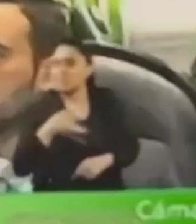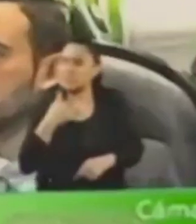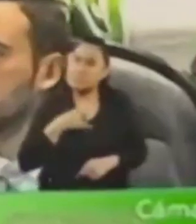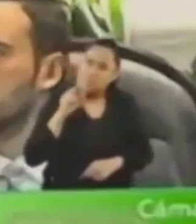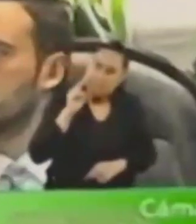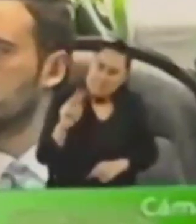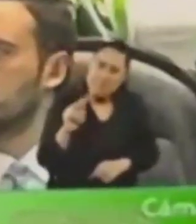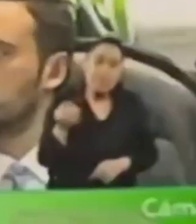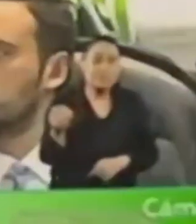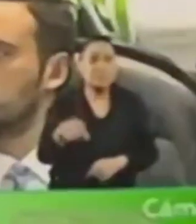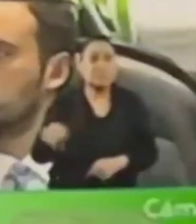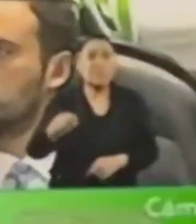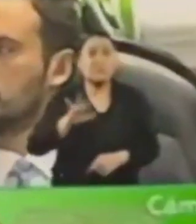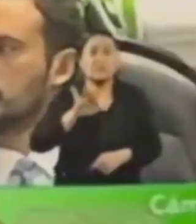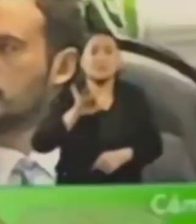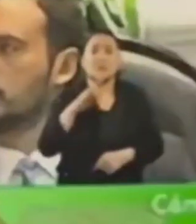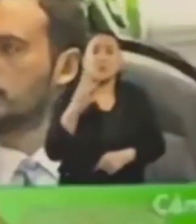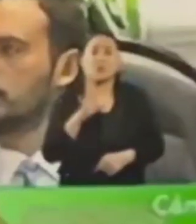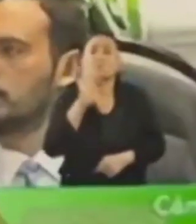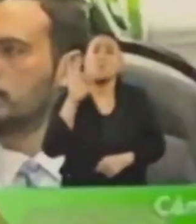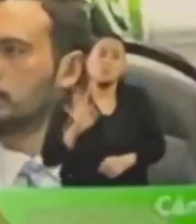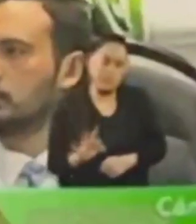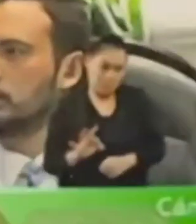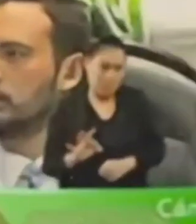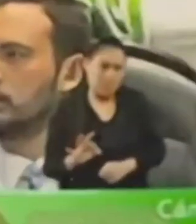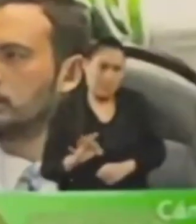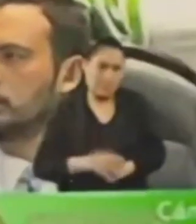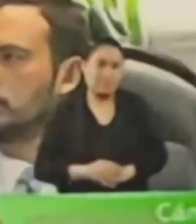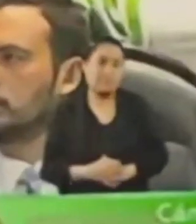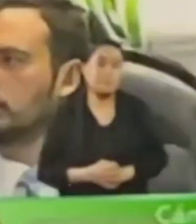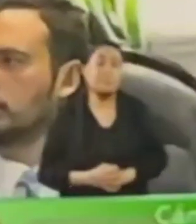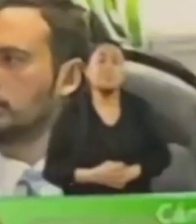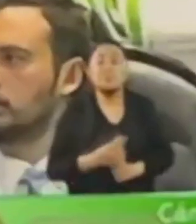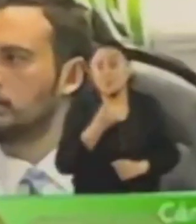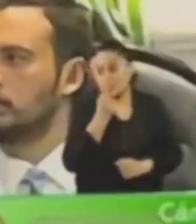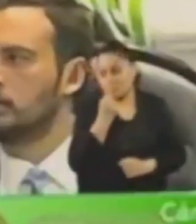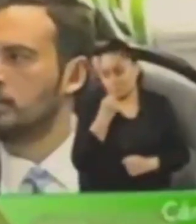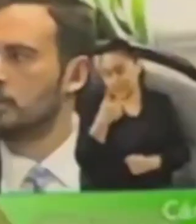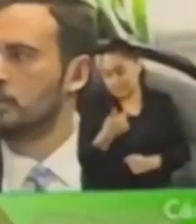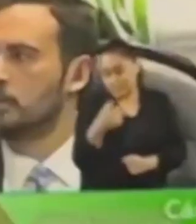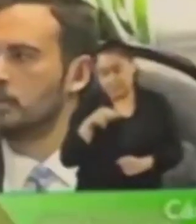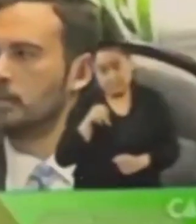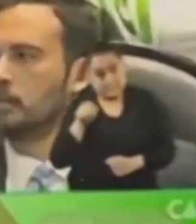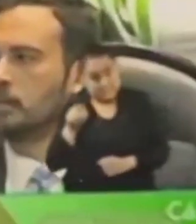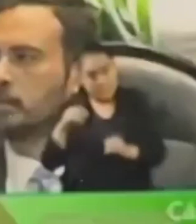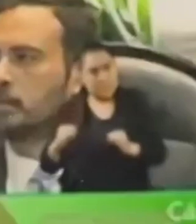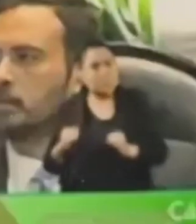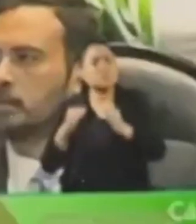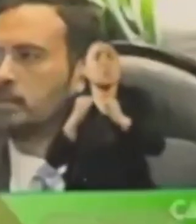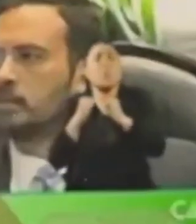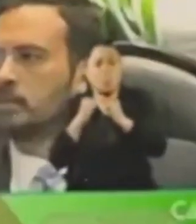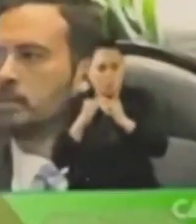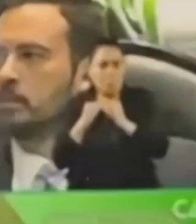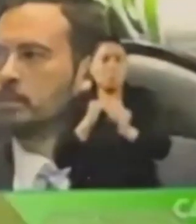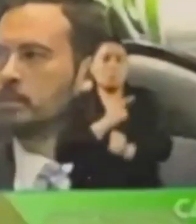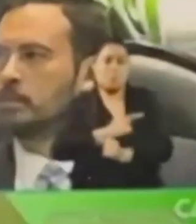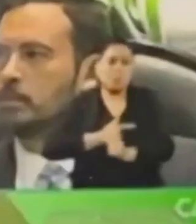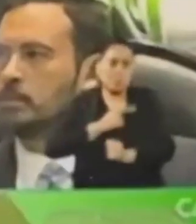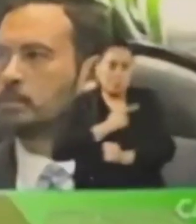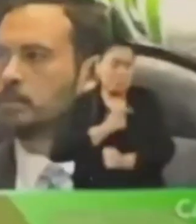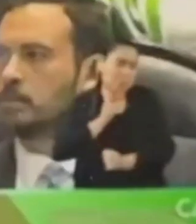fueron calificadas con el 54%. La Guardia Nacional es una institución aceptada y